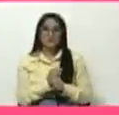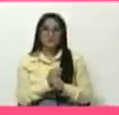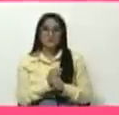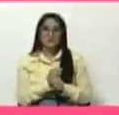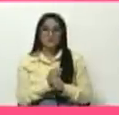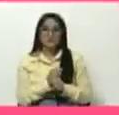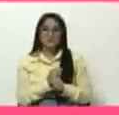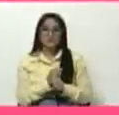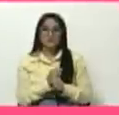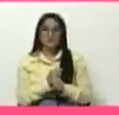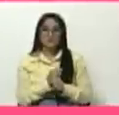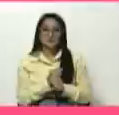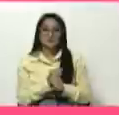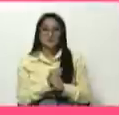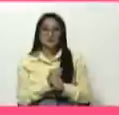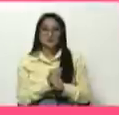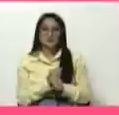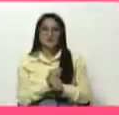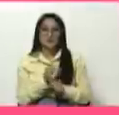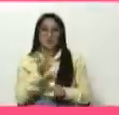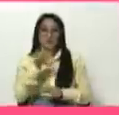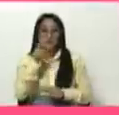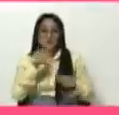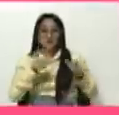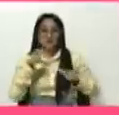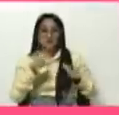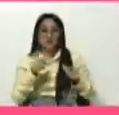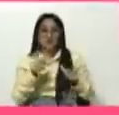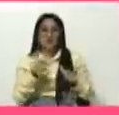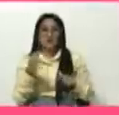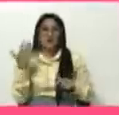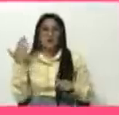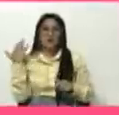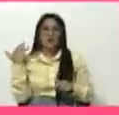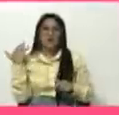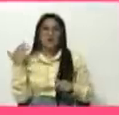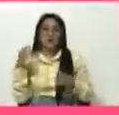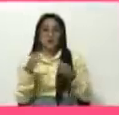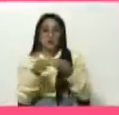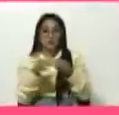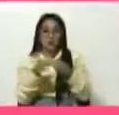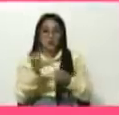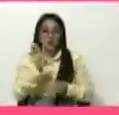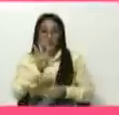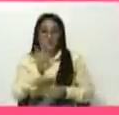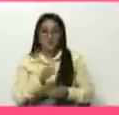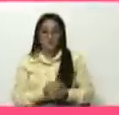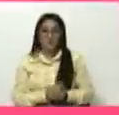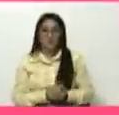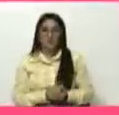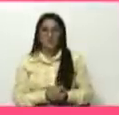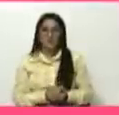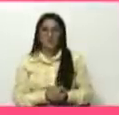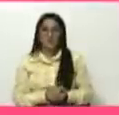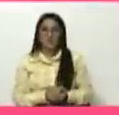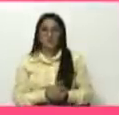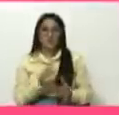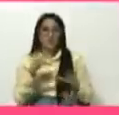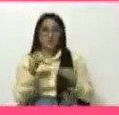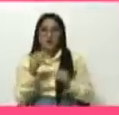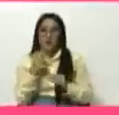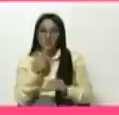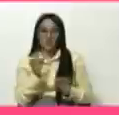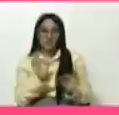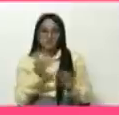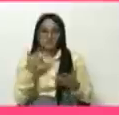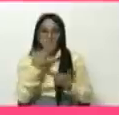4 nada más, y solo eso murió en esa célula de 4. Ellos no ni hablaron ni dijeron más nada,